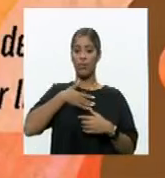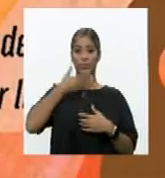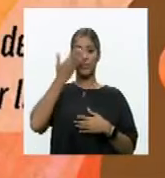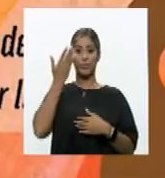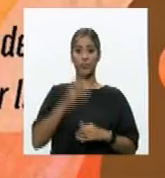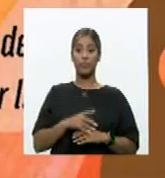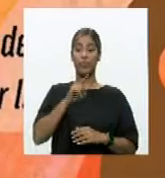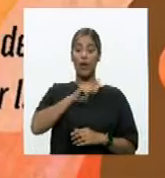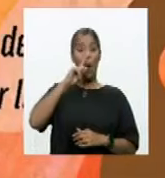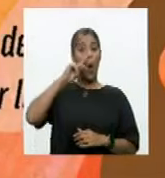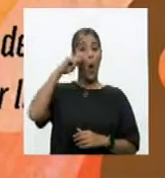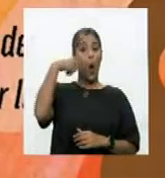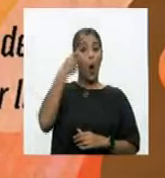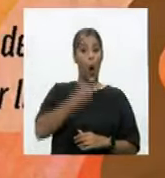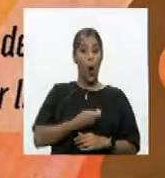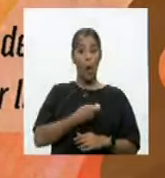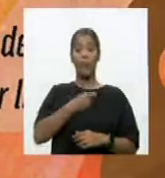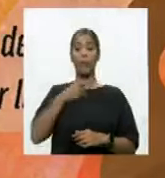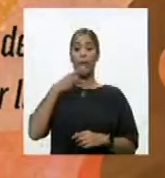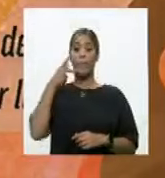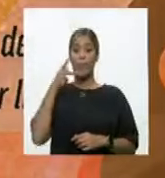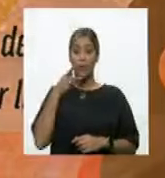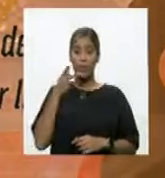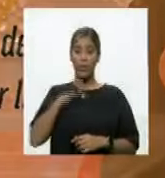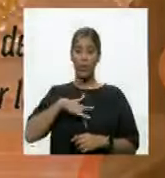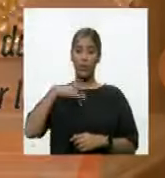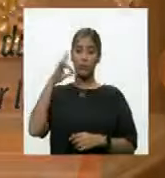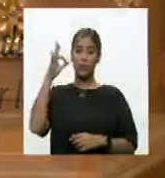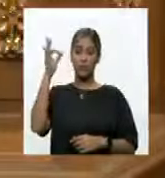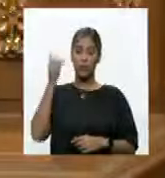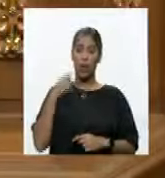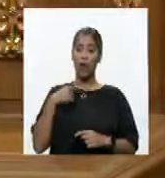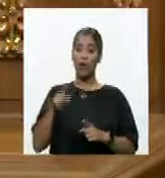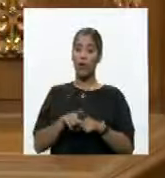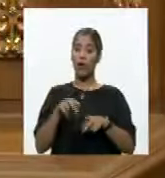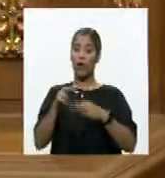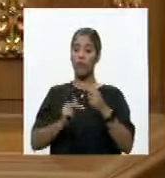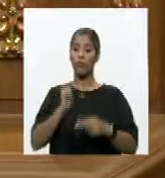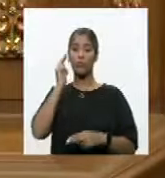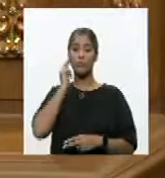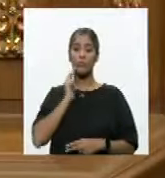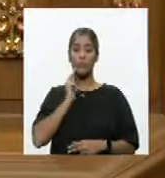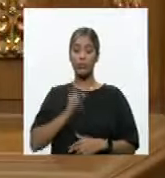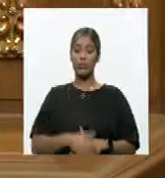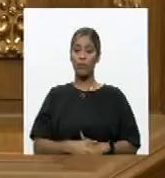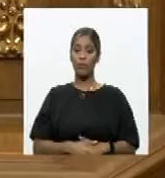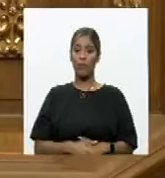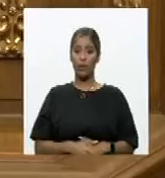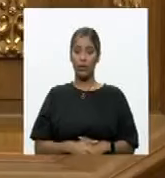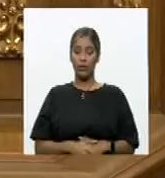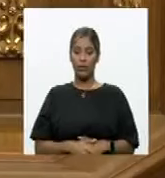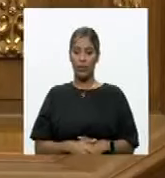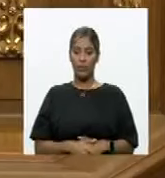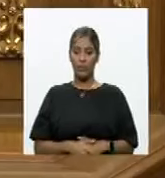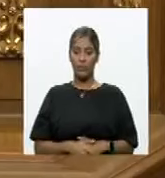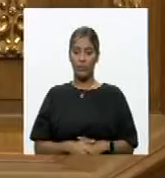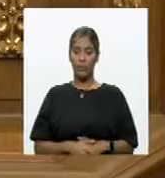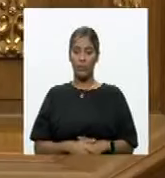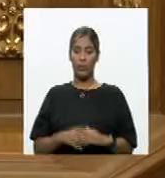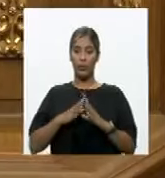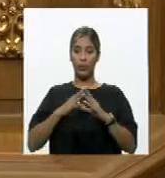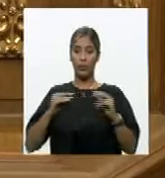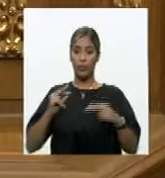un referente ético, político y espiritual para la revolución bolivariana, para todos